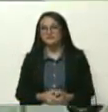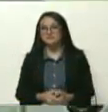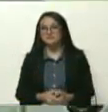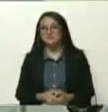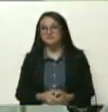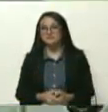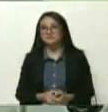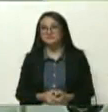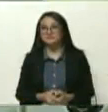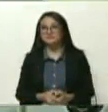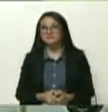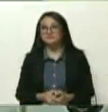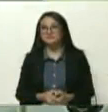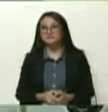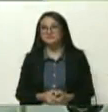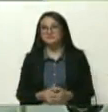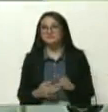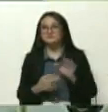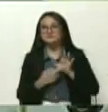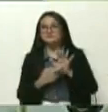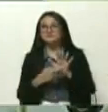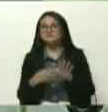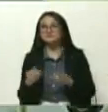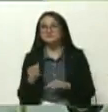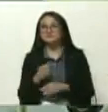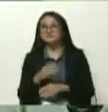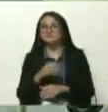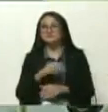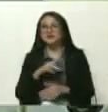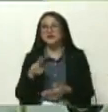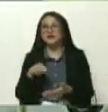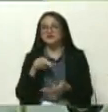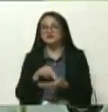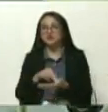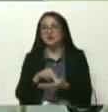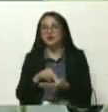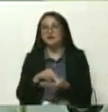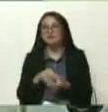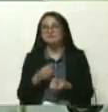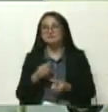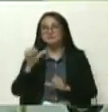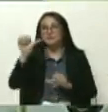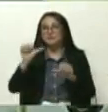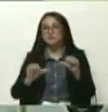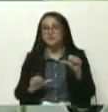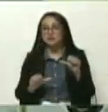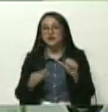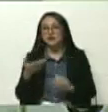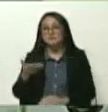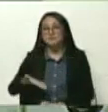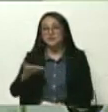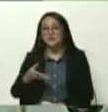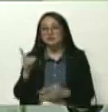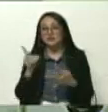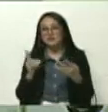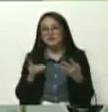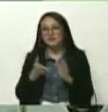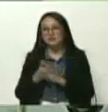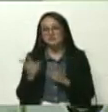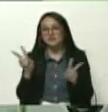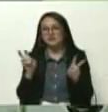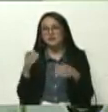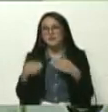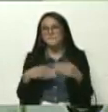Bien, agradecemos. Antonio García, representante del Ejército de Liberación Nacional, quien ha brindado en esta rueda de prensa importantes detalles acerca de